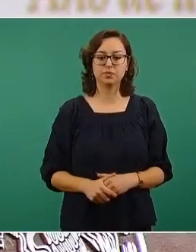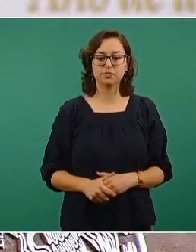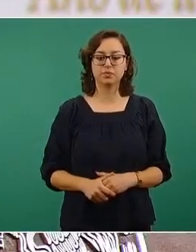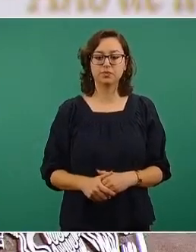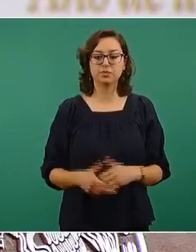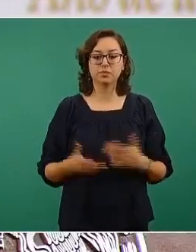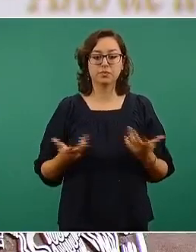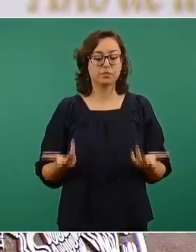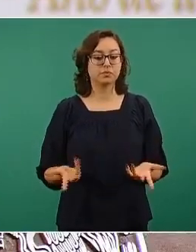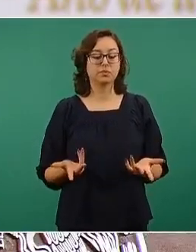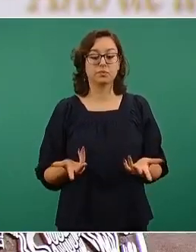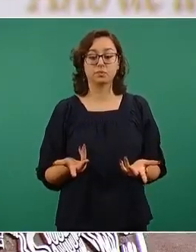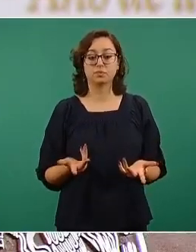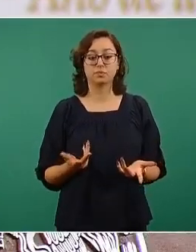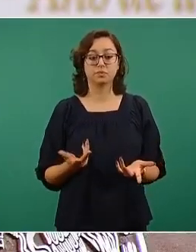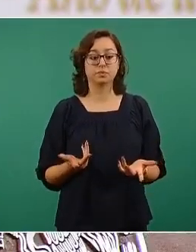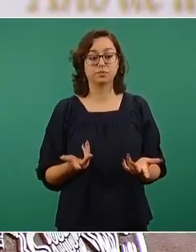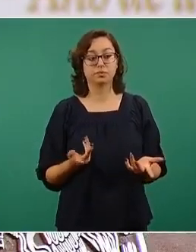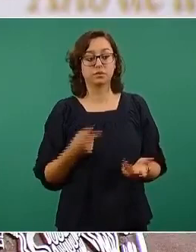despropiación,